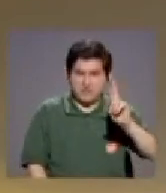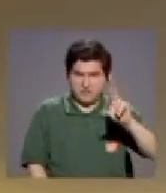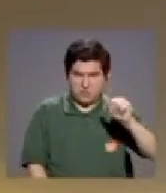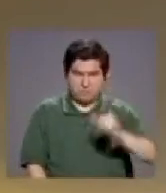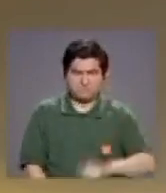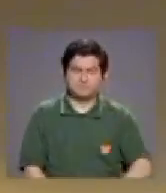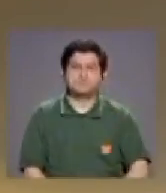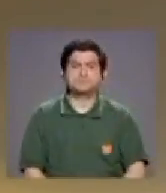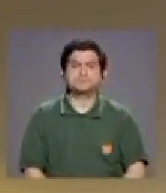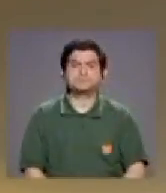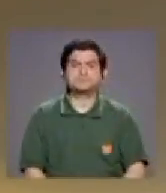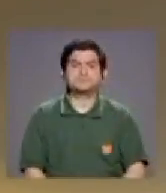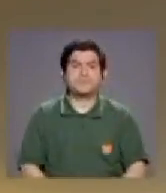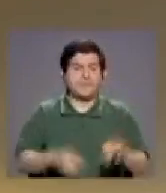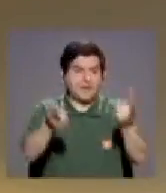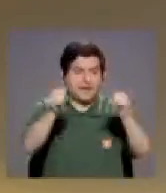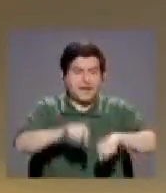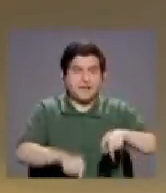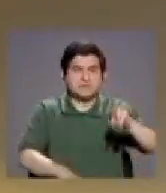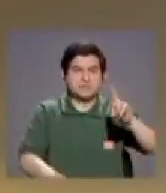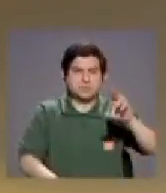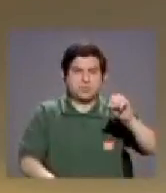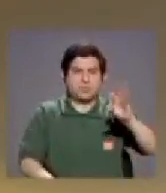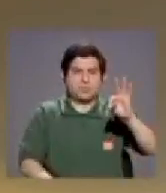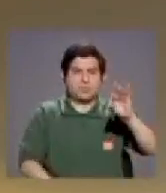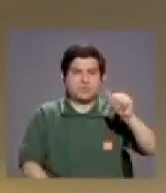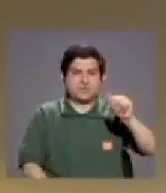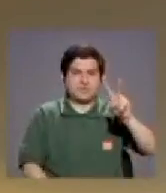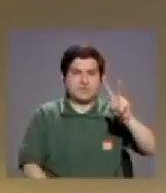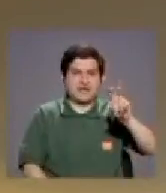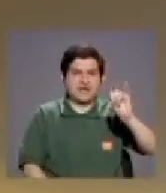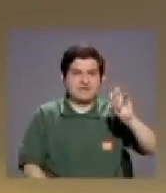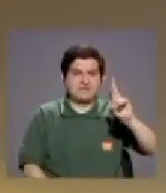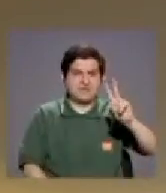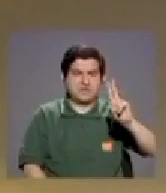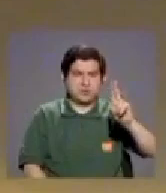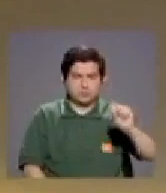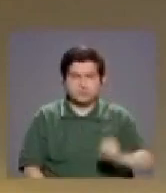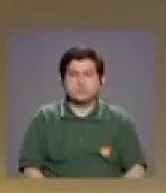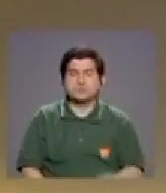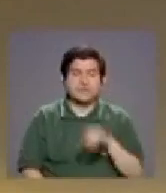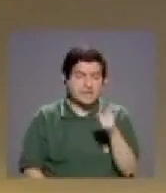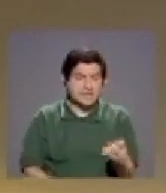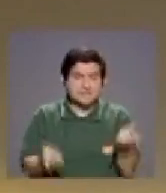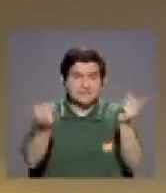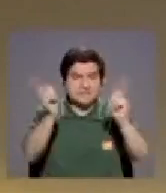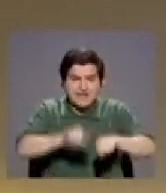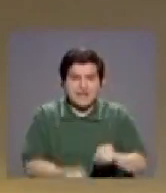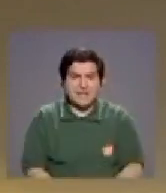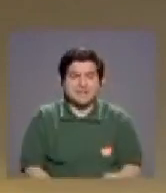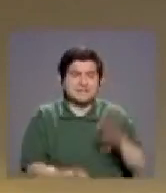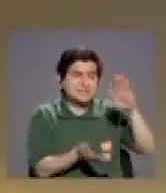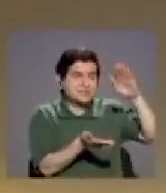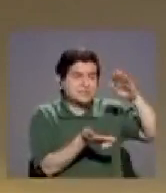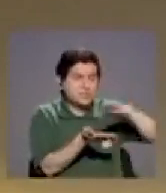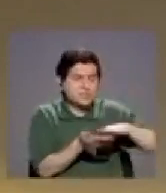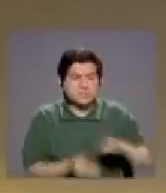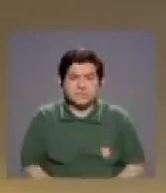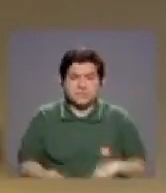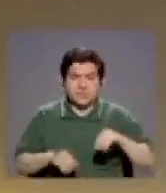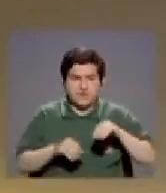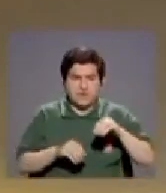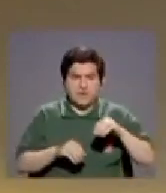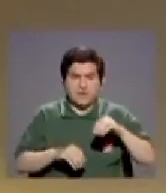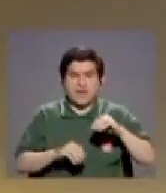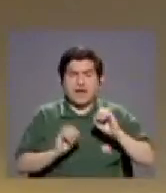En el caso del rotavirus, lo que hace es impedir o reducir la posibilidad de ser